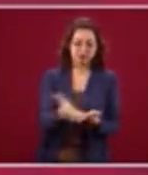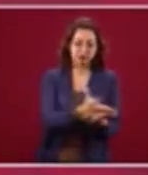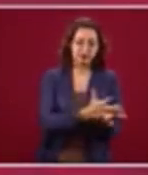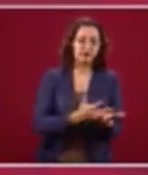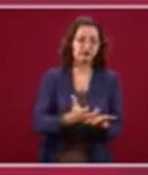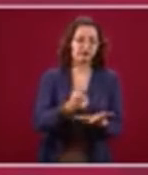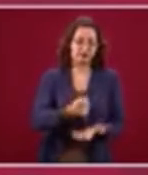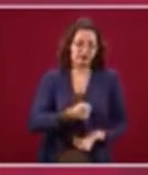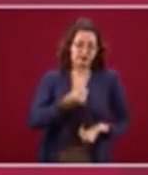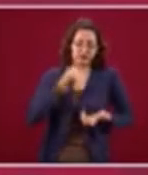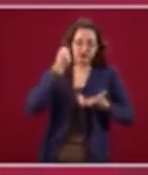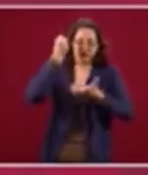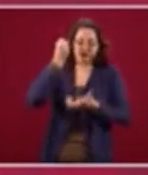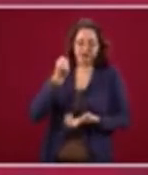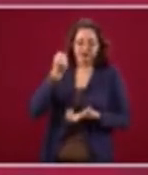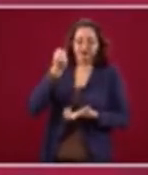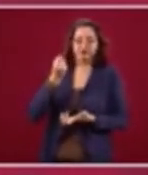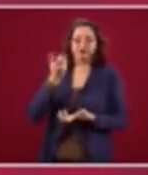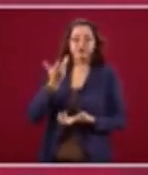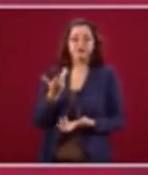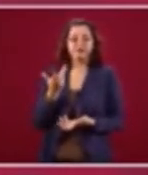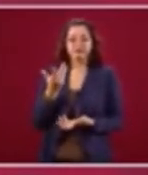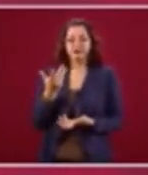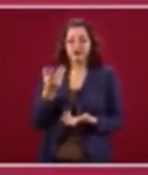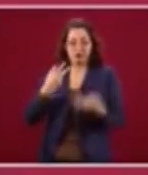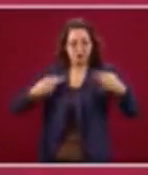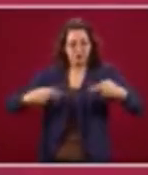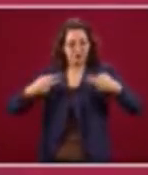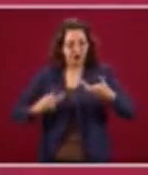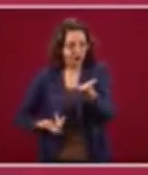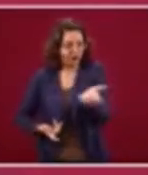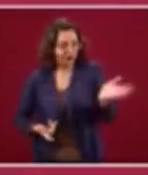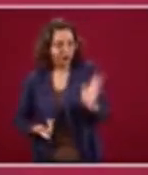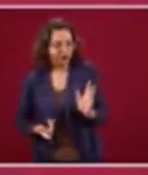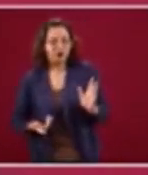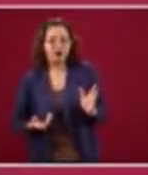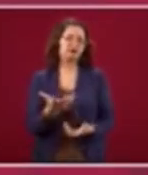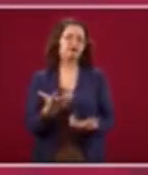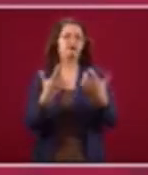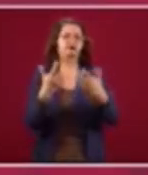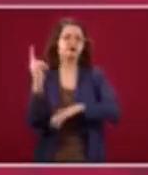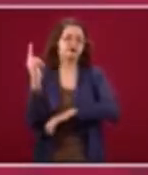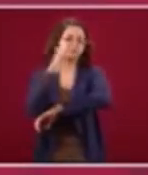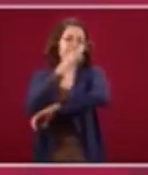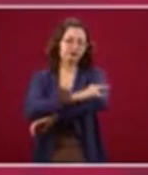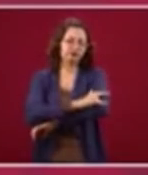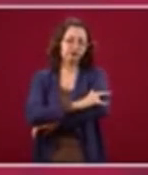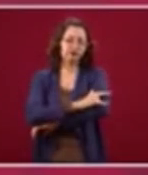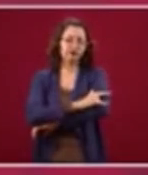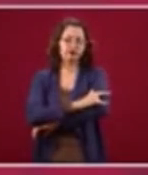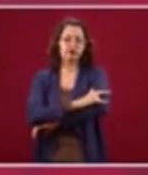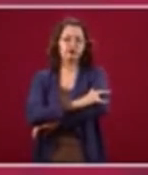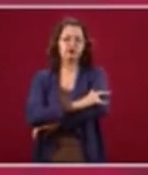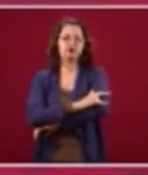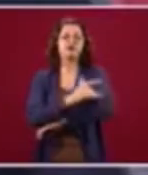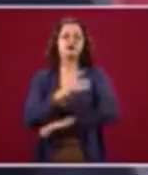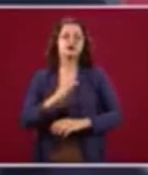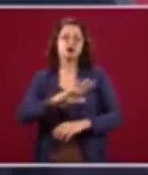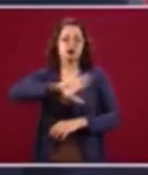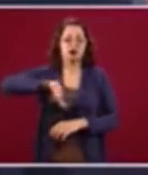dinero que es del pueblo de México, que ahora voy a ir a lo del